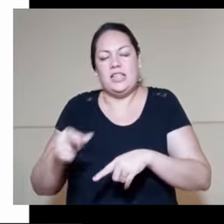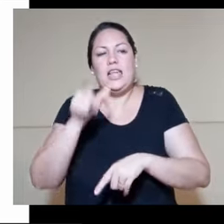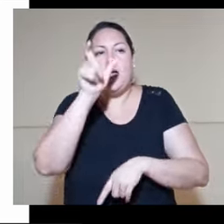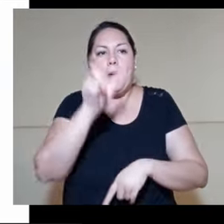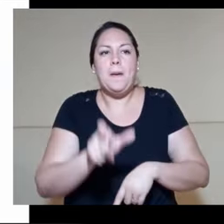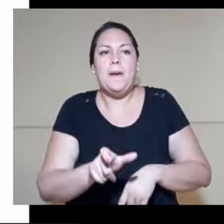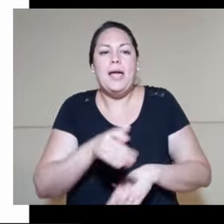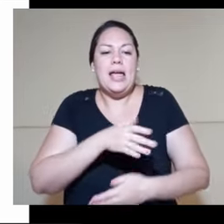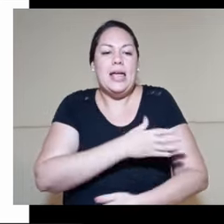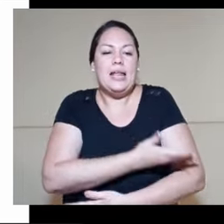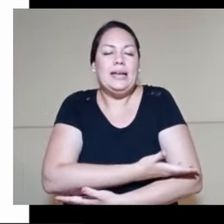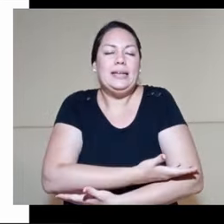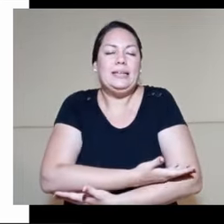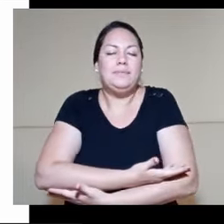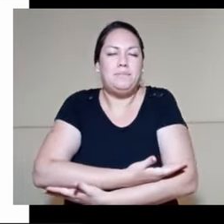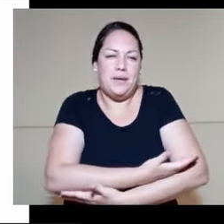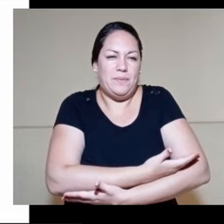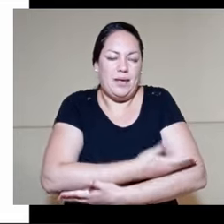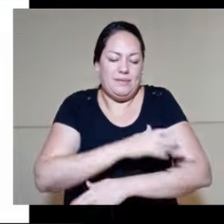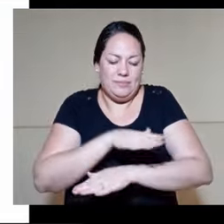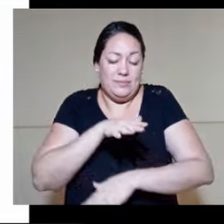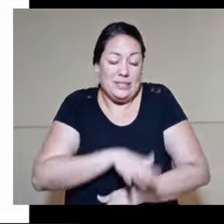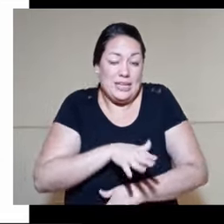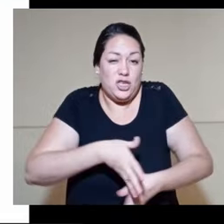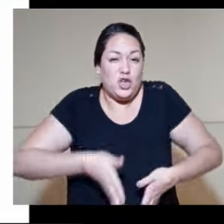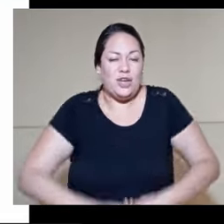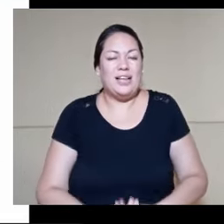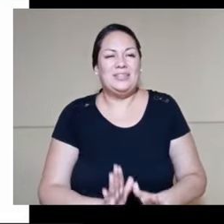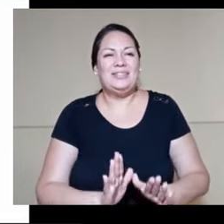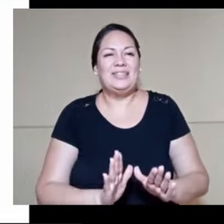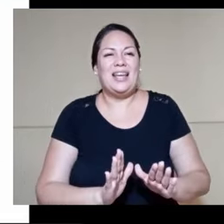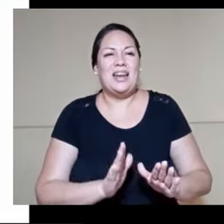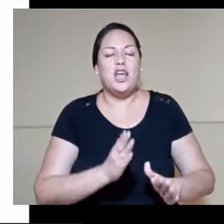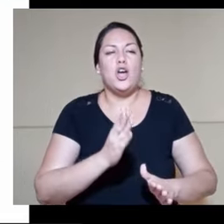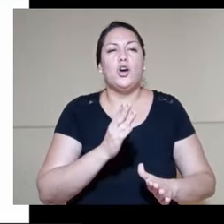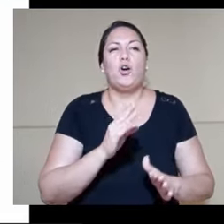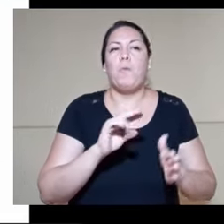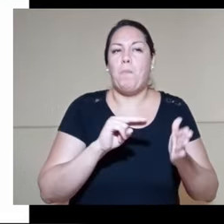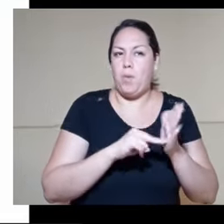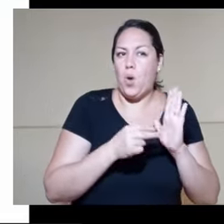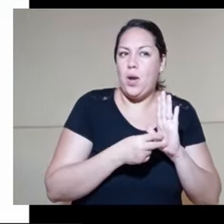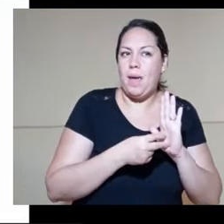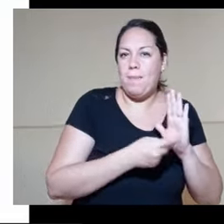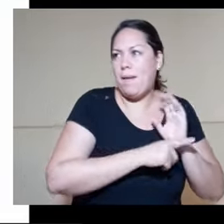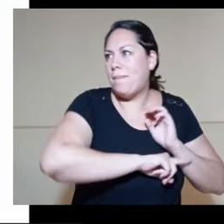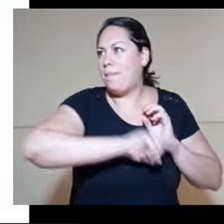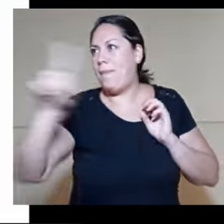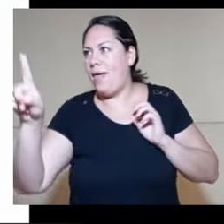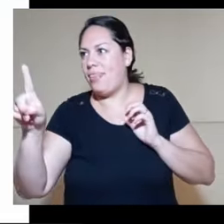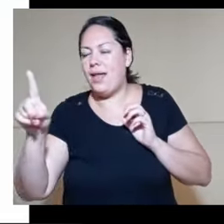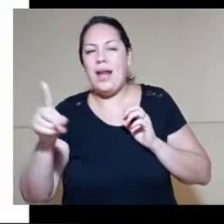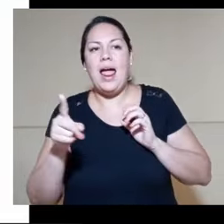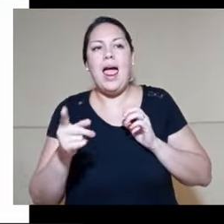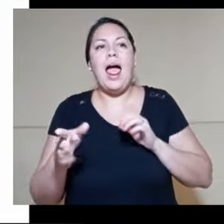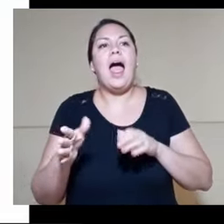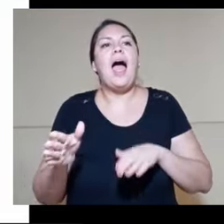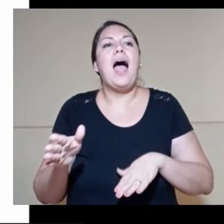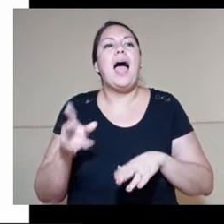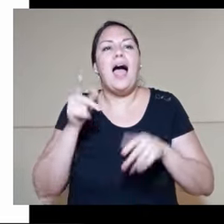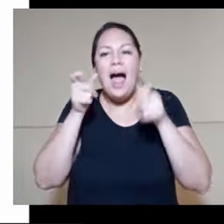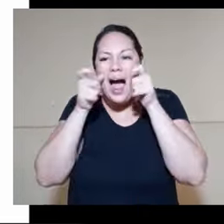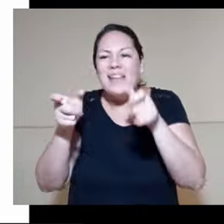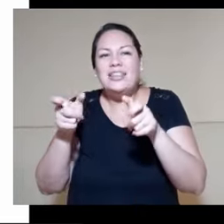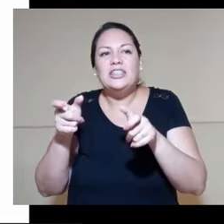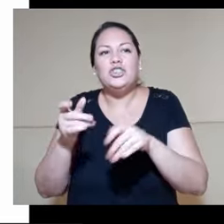Por eso el niño que nace con una dificultad, ahí nomás lo mandan a atención temprana. que es una materia que ustedes van a tener creo que en tercero o en